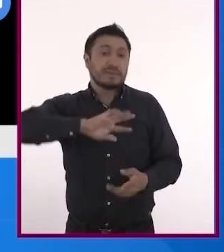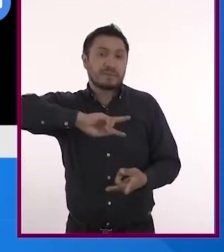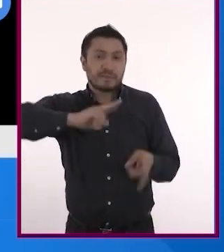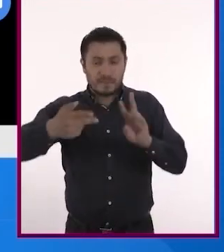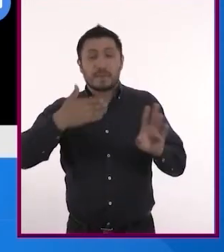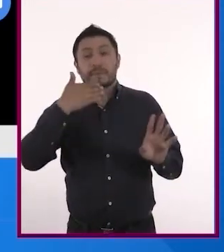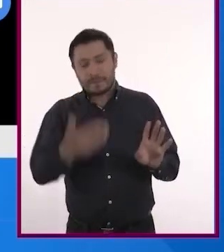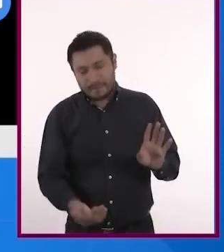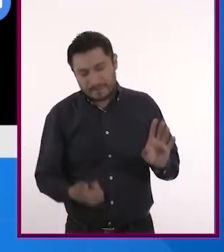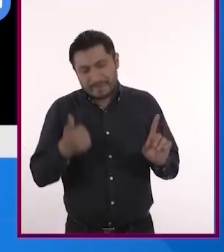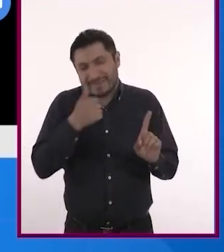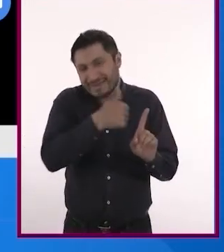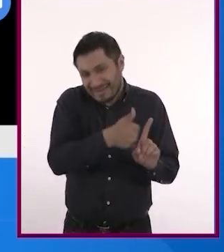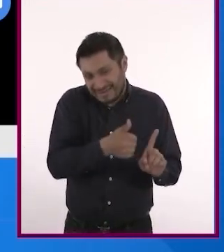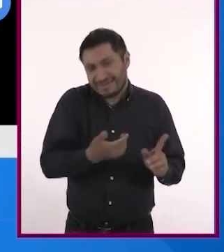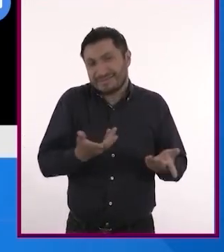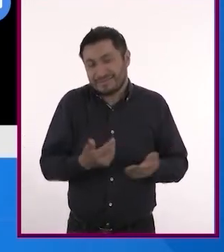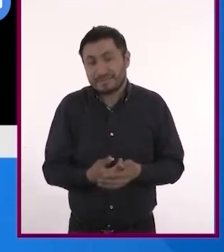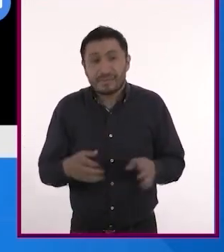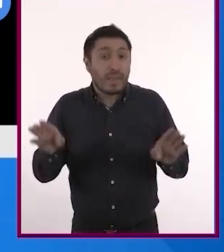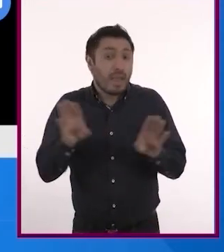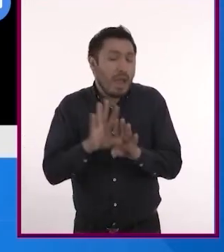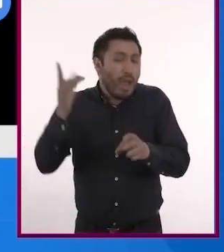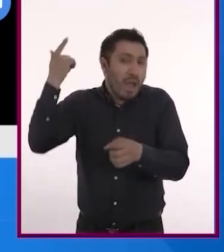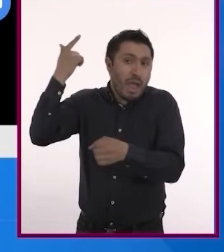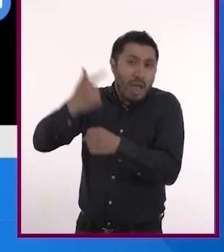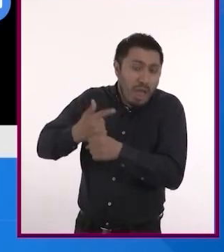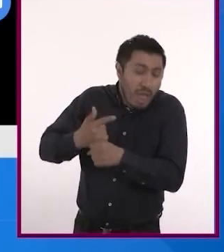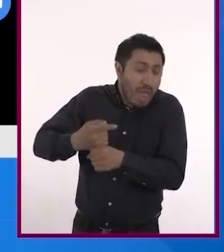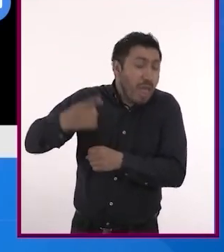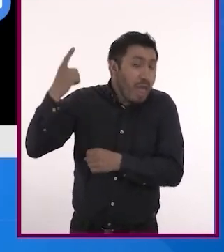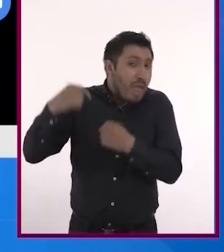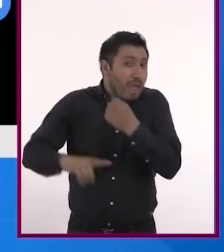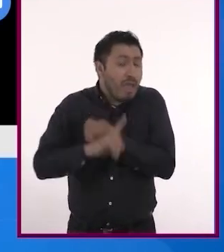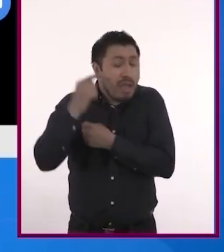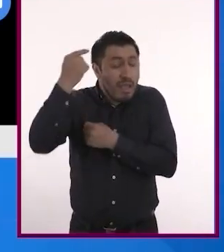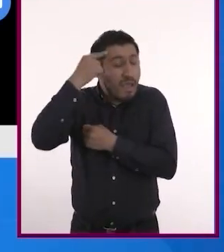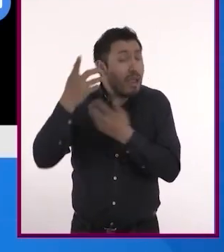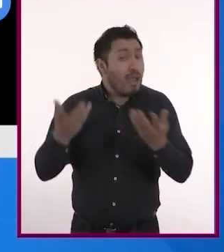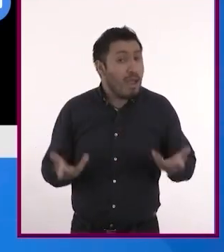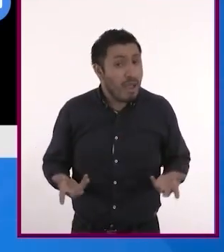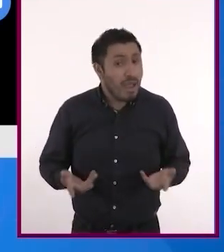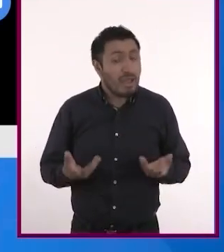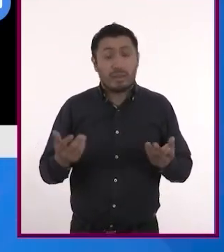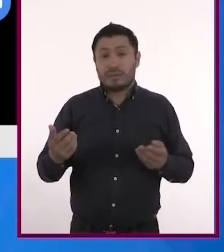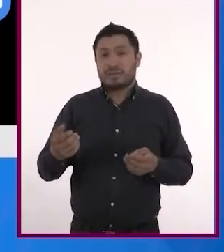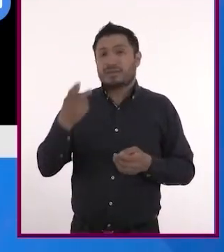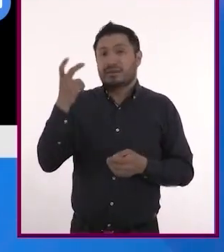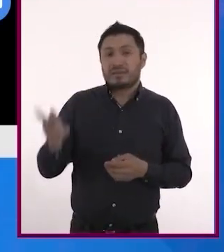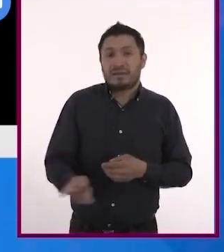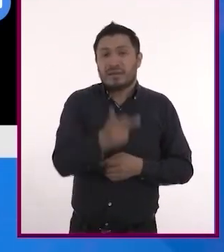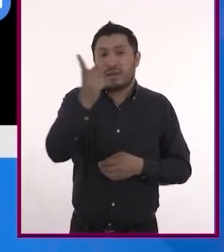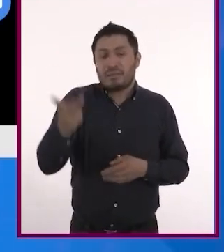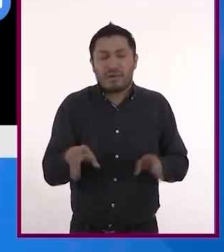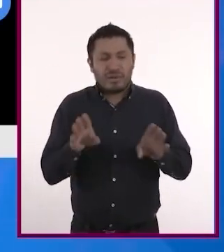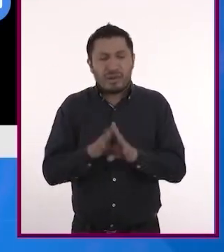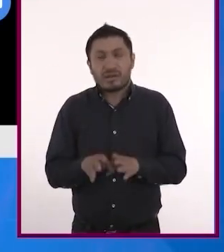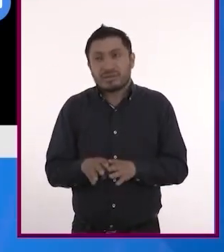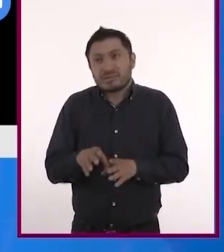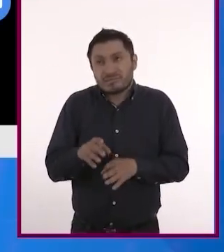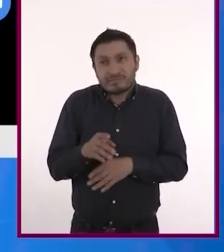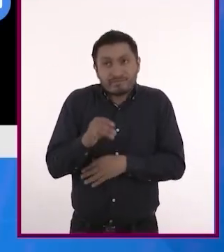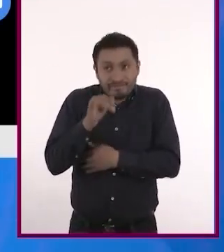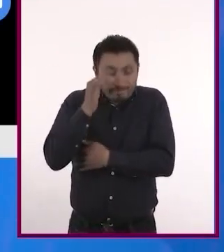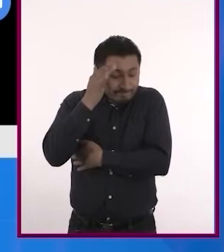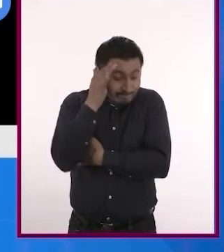podemos saber si tenemos algún trastorno mental? Bueno, esa es una pregunta, yo diría, un poco incómoda.